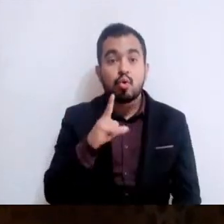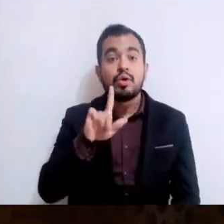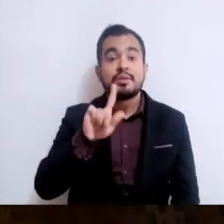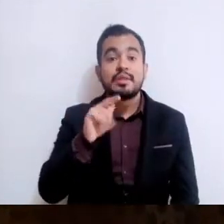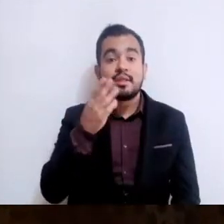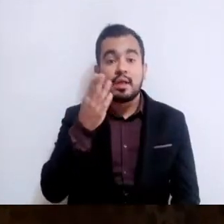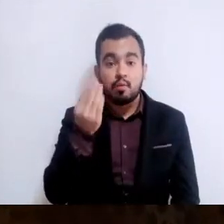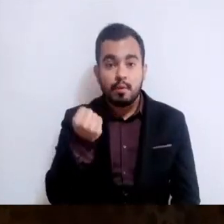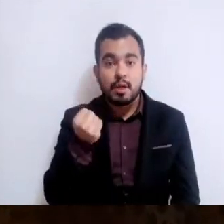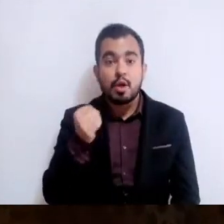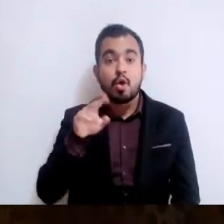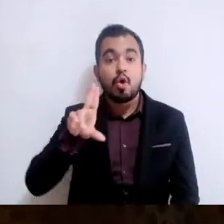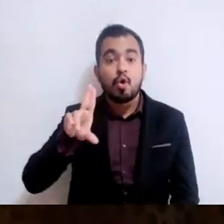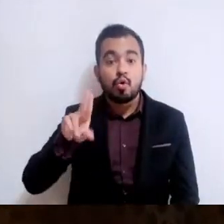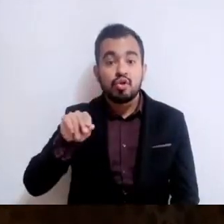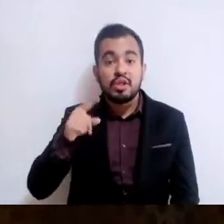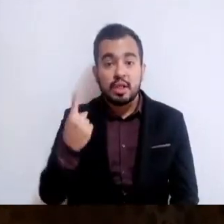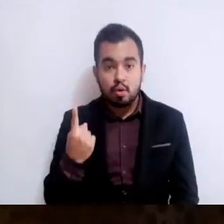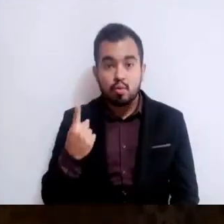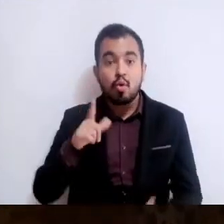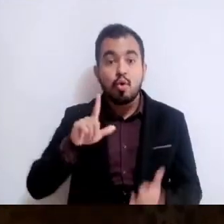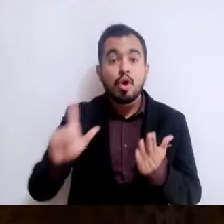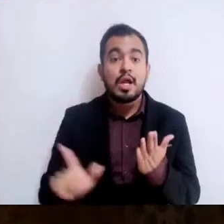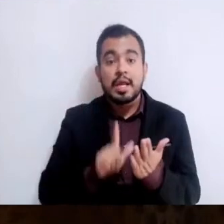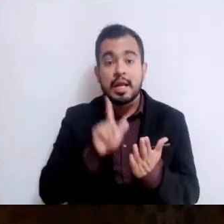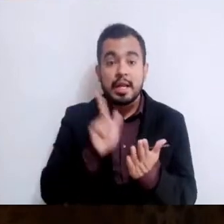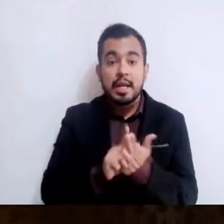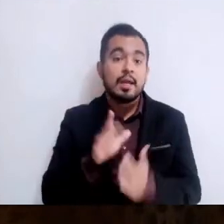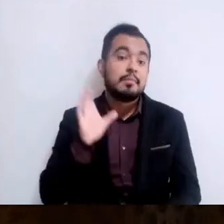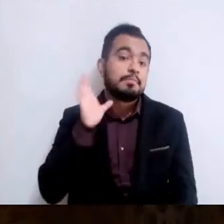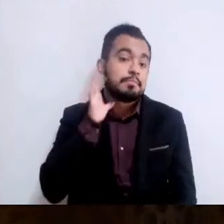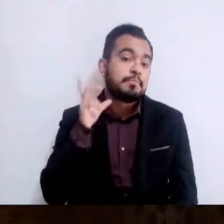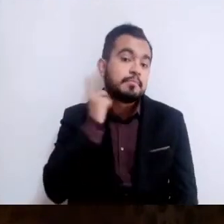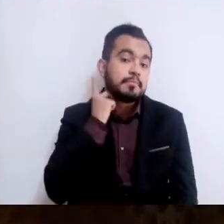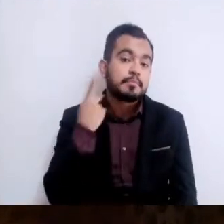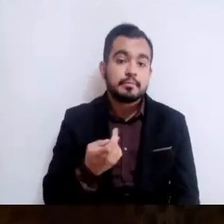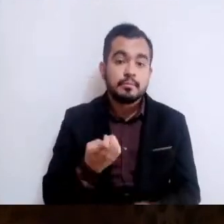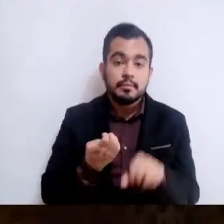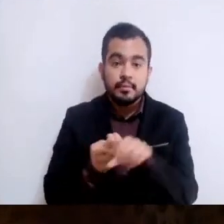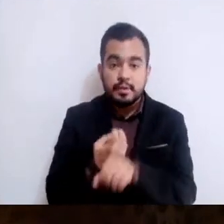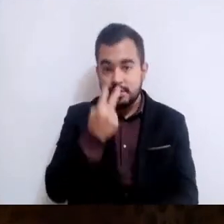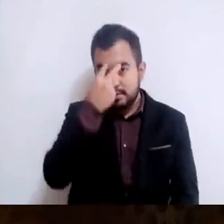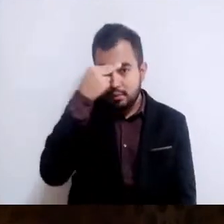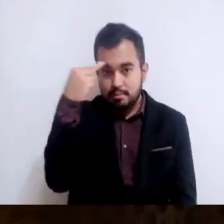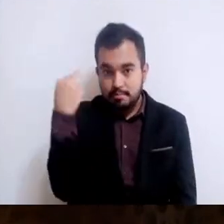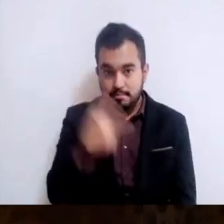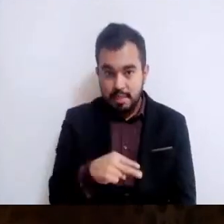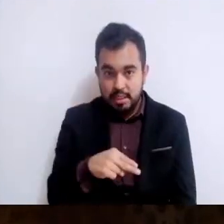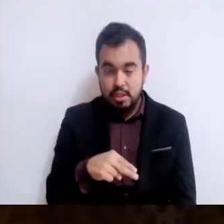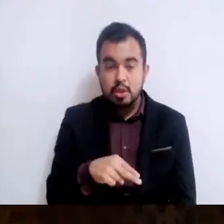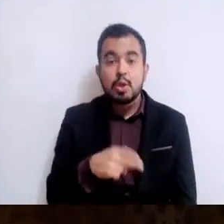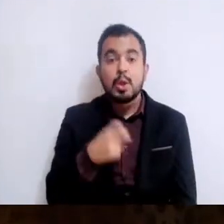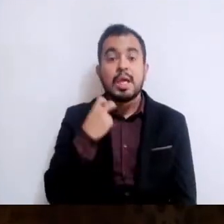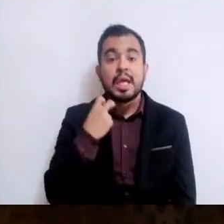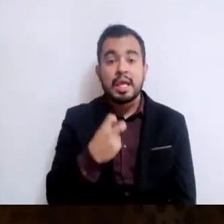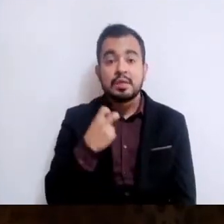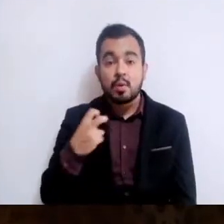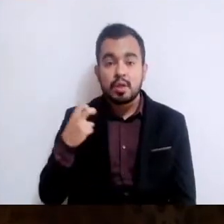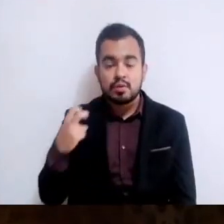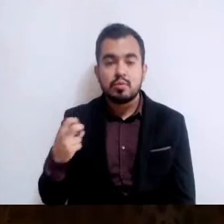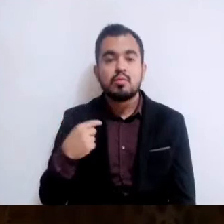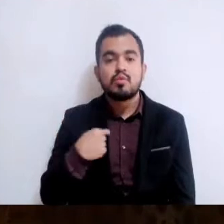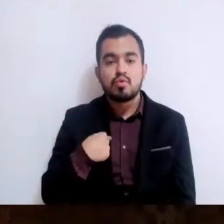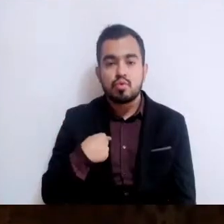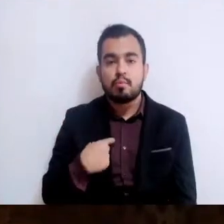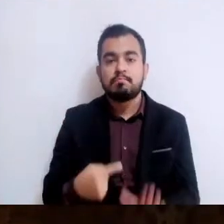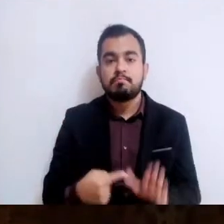como la 81 de la Ley Orgánica del Poder Legislativo del Estado Libre y Soberano de México, someto a